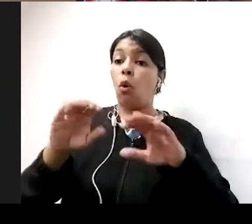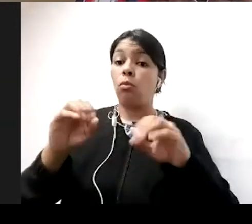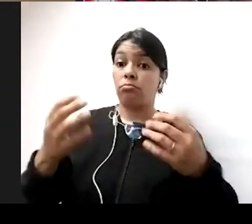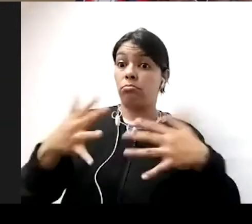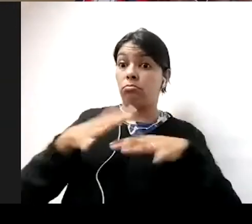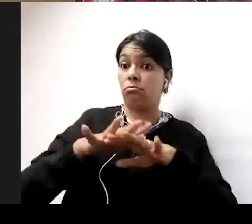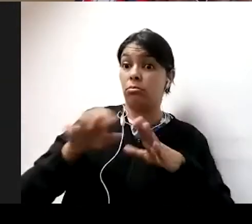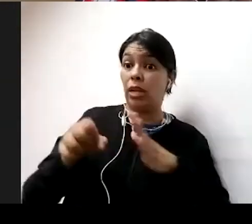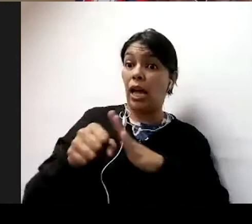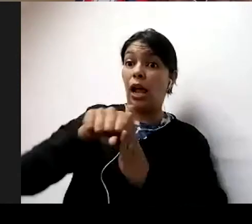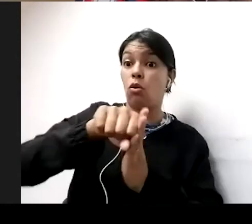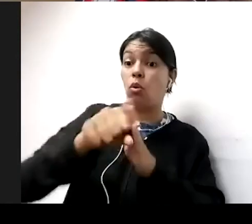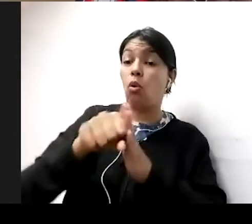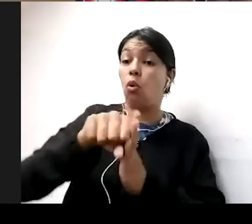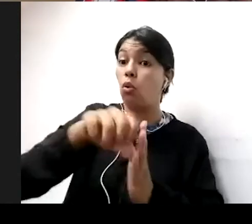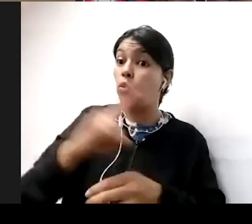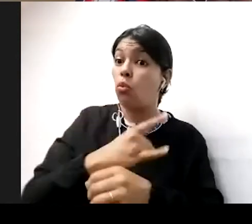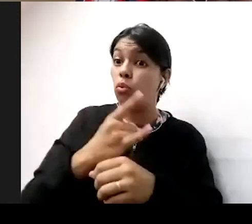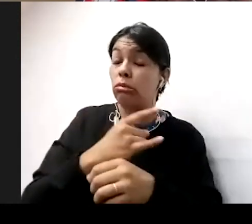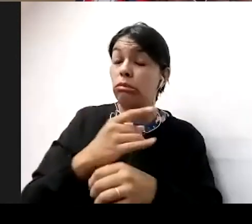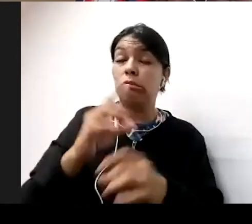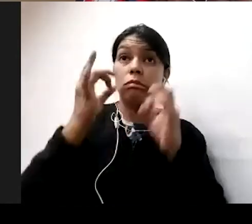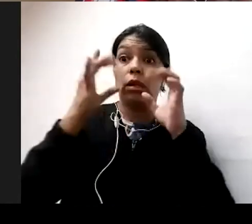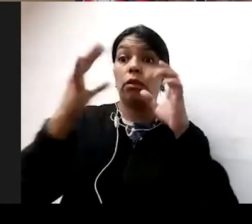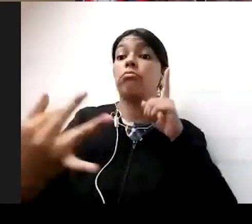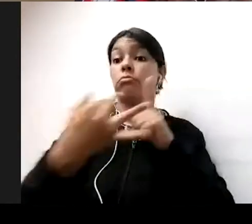alto riesgo de muerte por sobredosis.